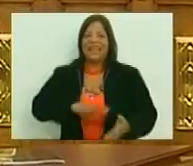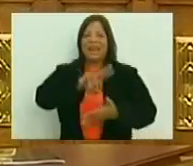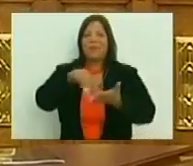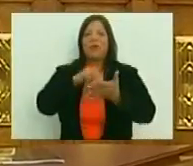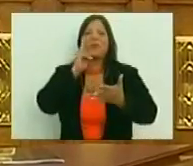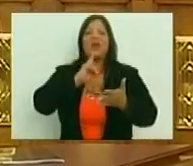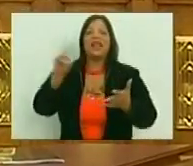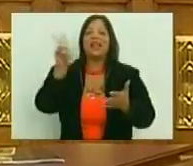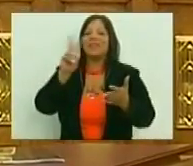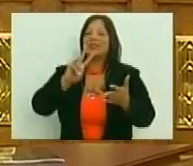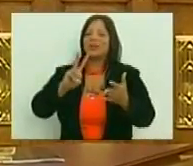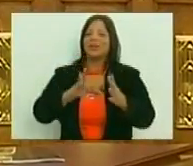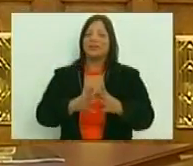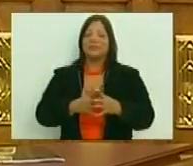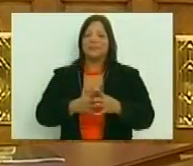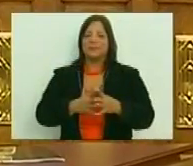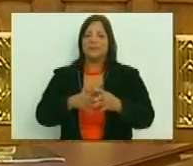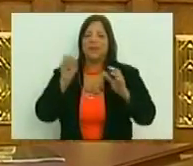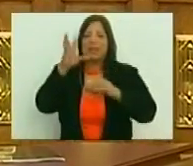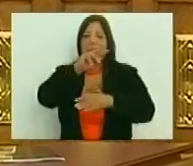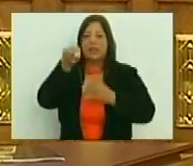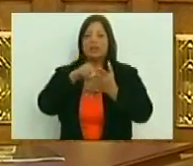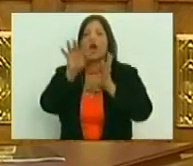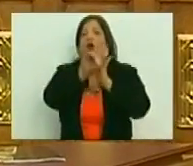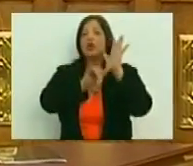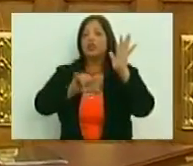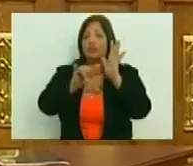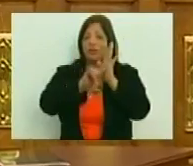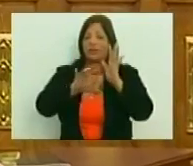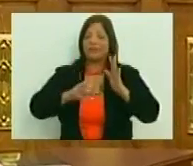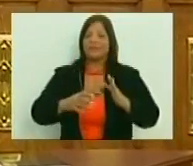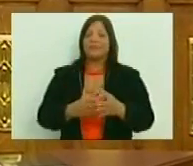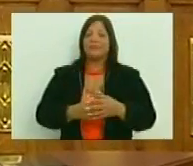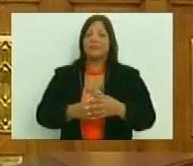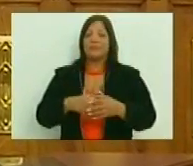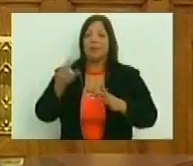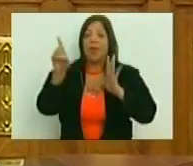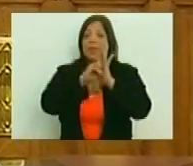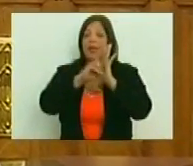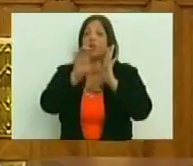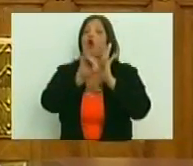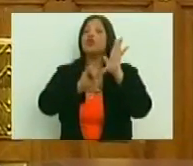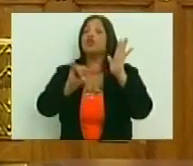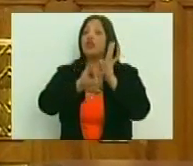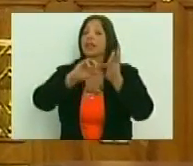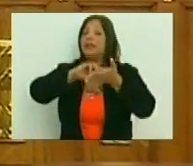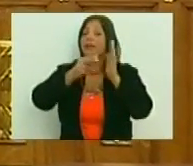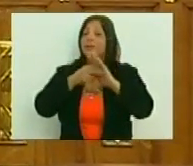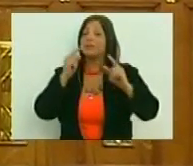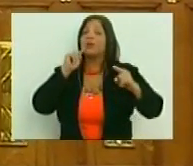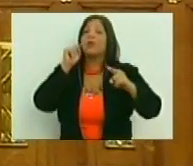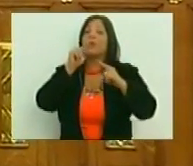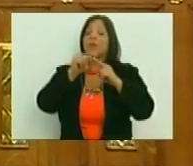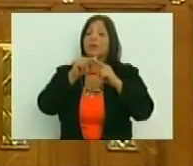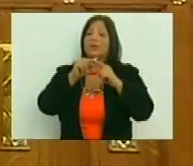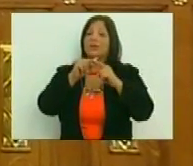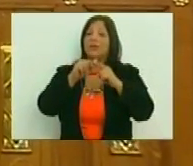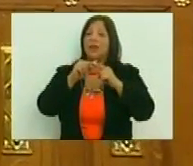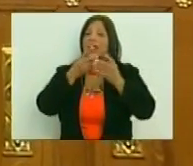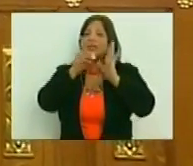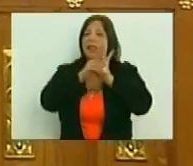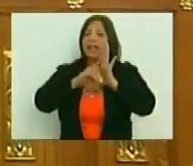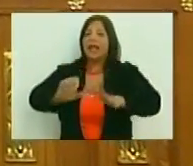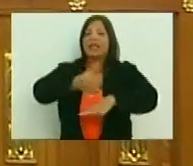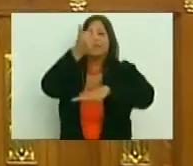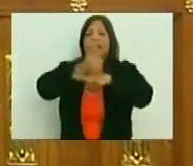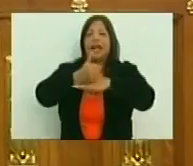República Bolivariana de Venezuela, Asamblea Nacional Constituyente. Decreto constituyente con el cual se declara